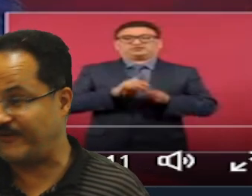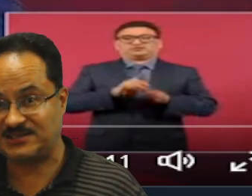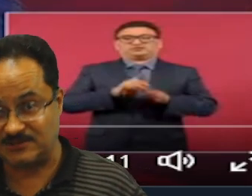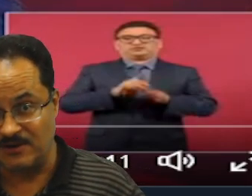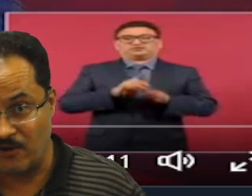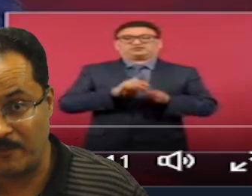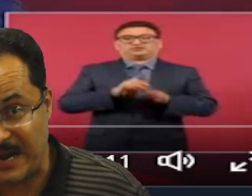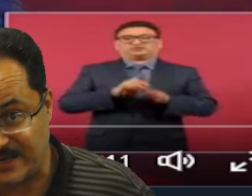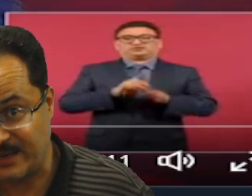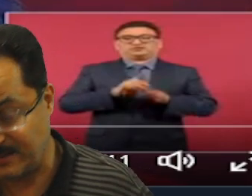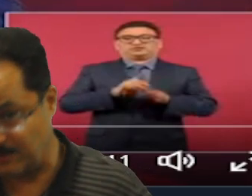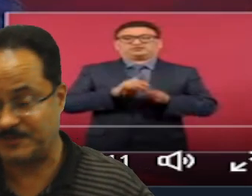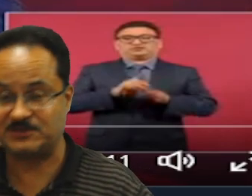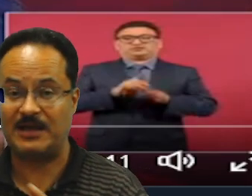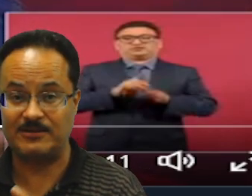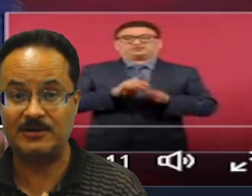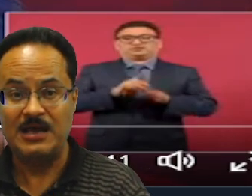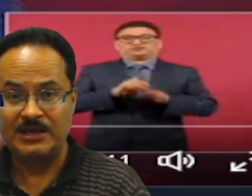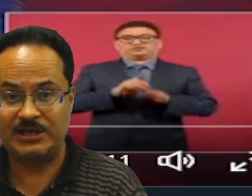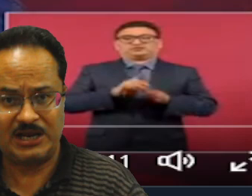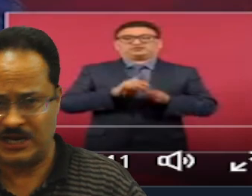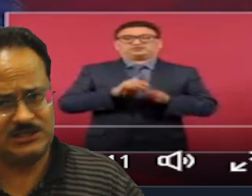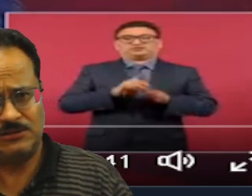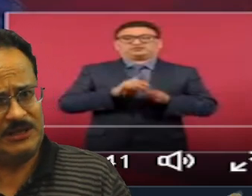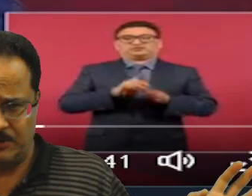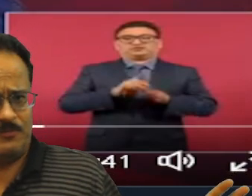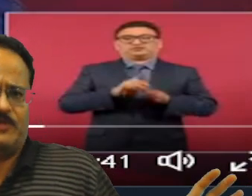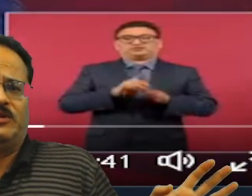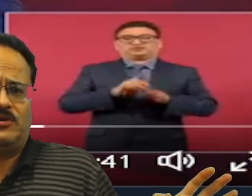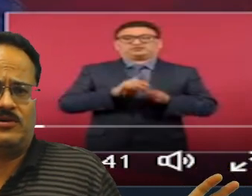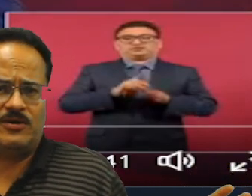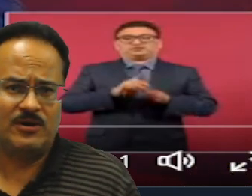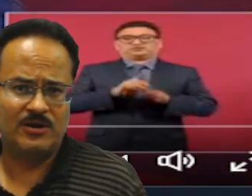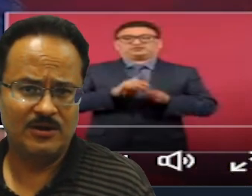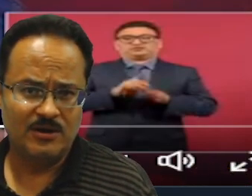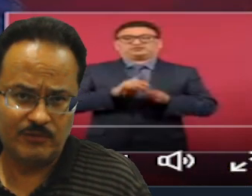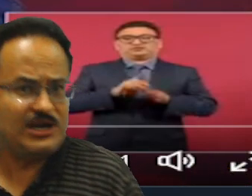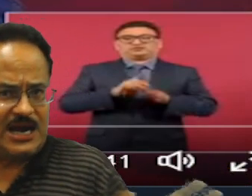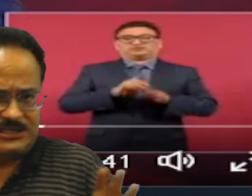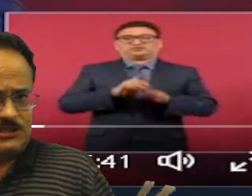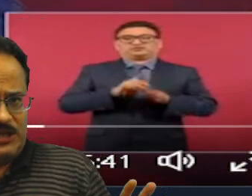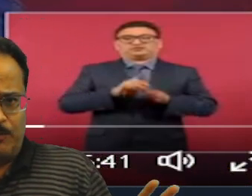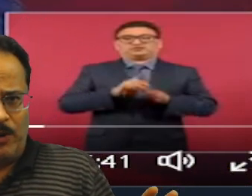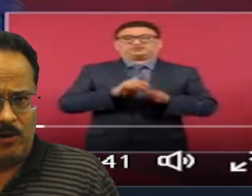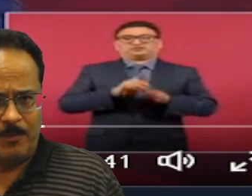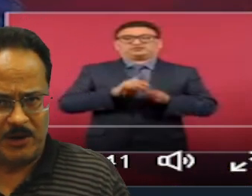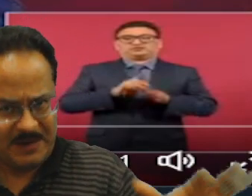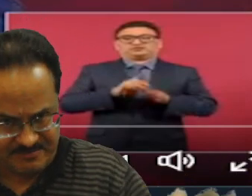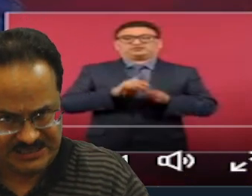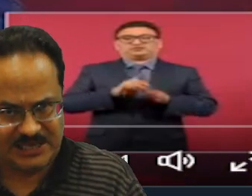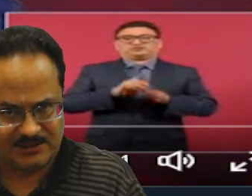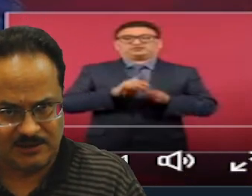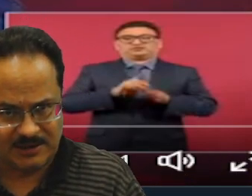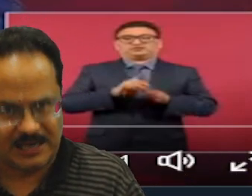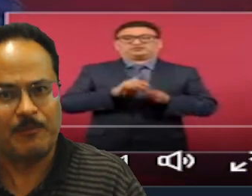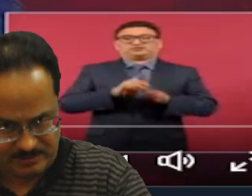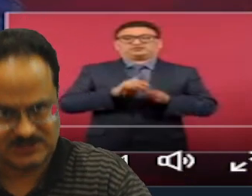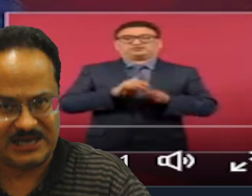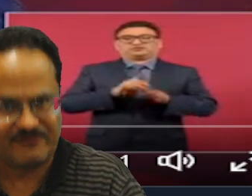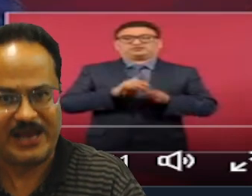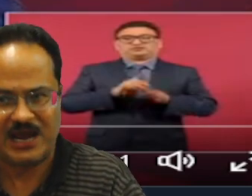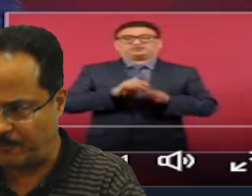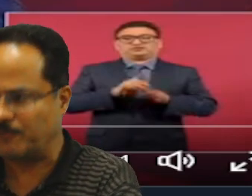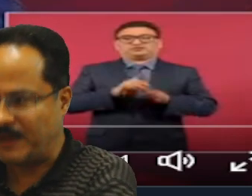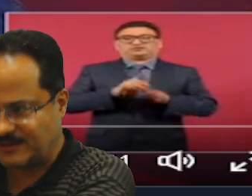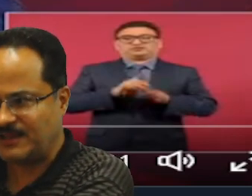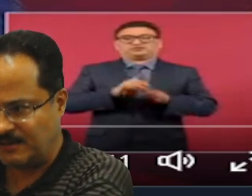y su jefazo o Valle de López Obrador y el ejército también lo permitió muy ejército del pueblo pero permitiendo que al pueblo